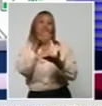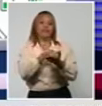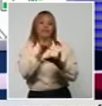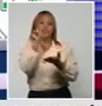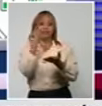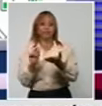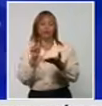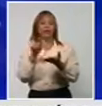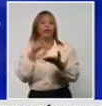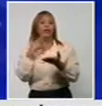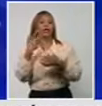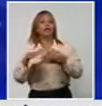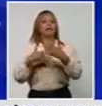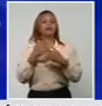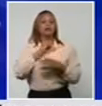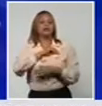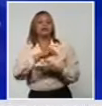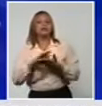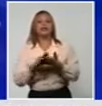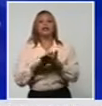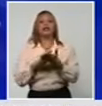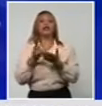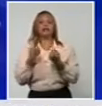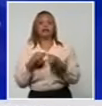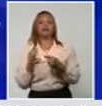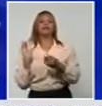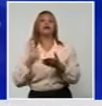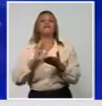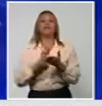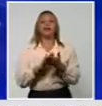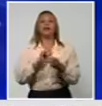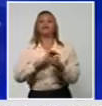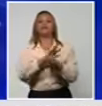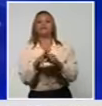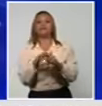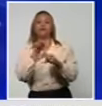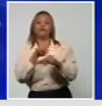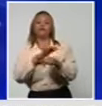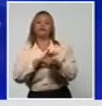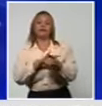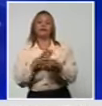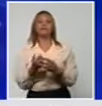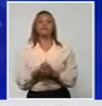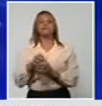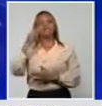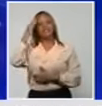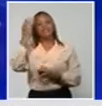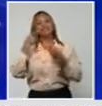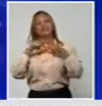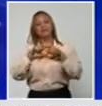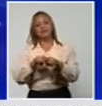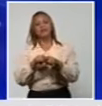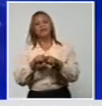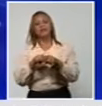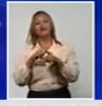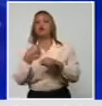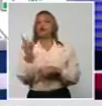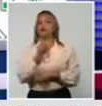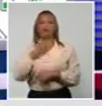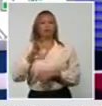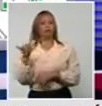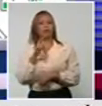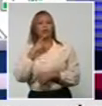que en condiciones asintomáticas o con síntomas pues traigan la enfermedad consigo. Muchísimas gracias por acompañarnos. Nosotros vamos a continuar ahora con otros